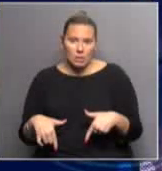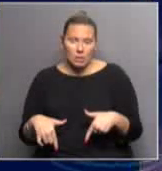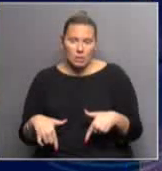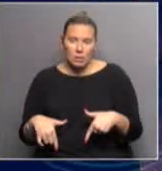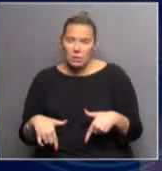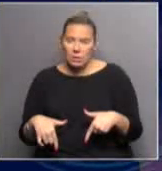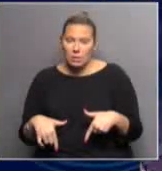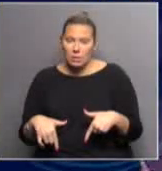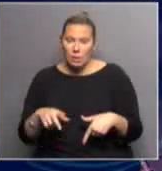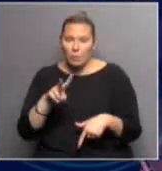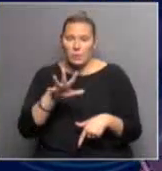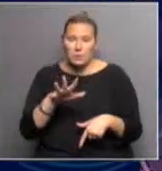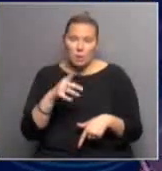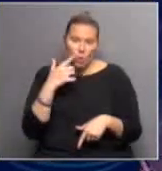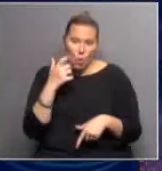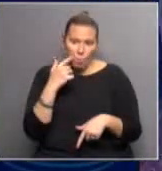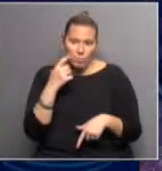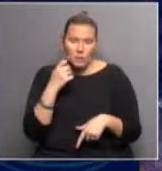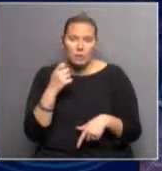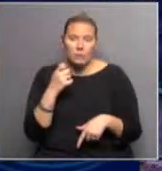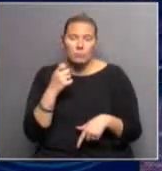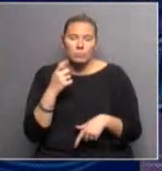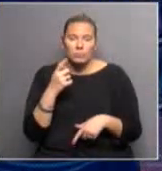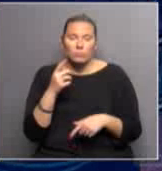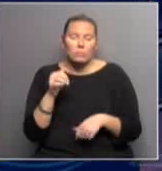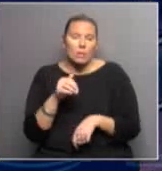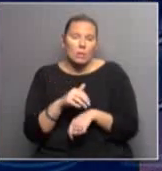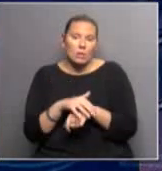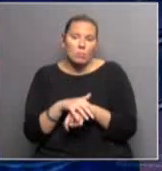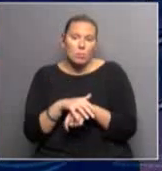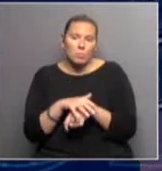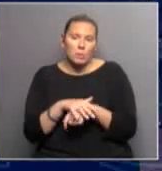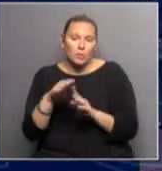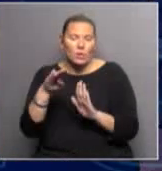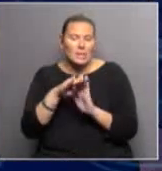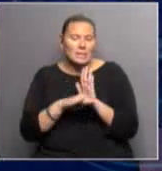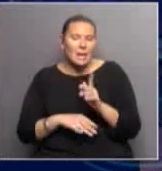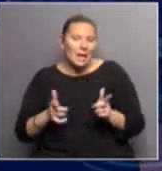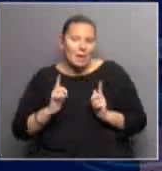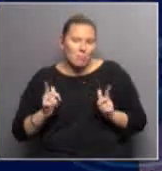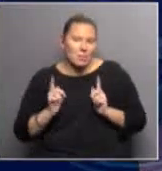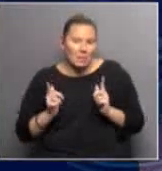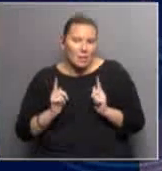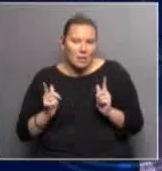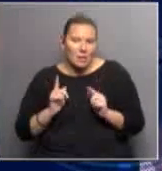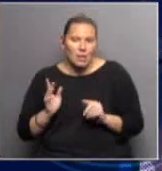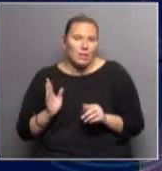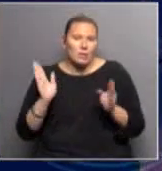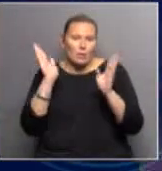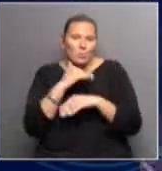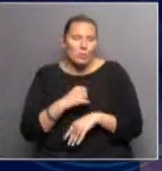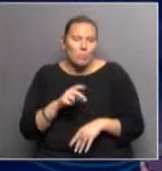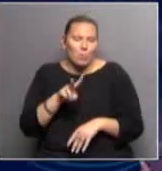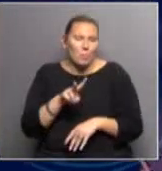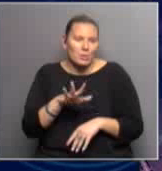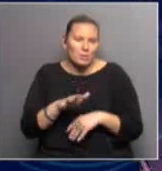de, bueno, ya te digo, de 25 varones. O sea que en determinados momentos pasamos por listas de espera, no podemos tener más que 25 varones